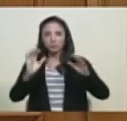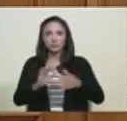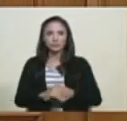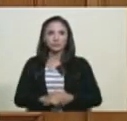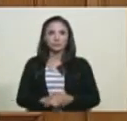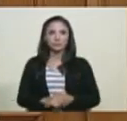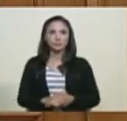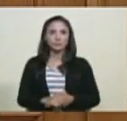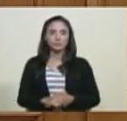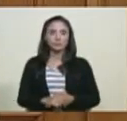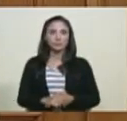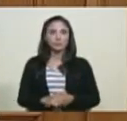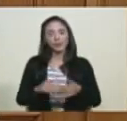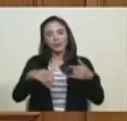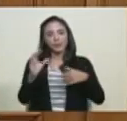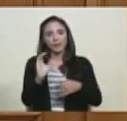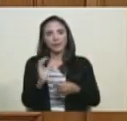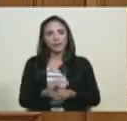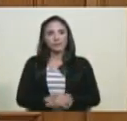aquí en nuestra amada Caracas,